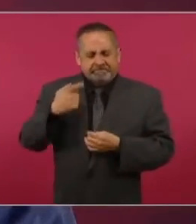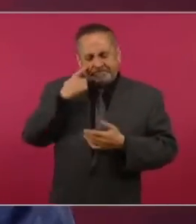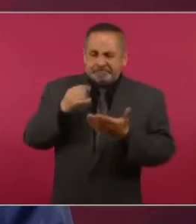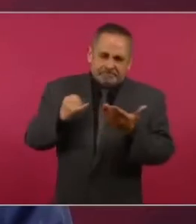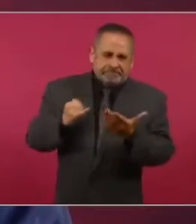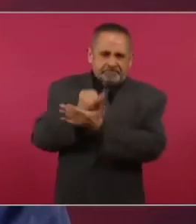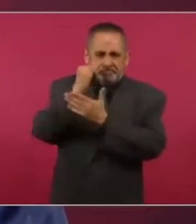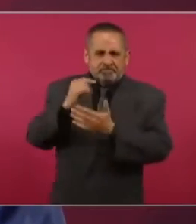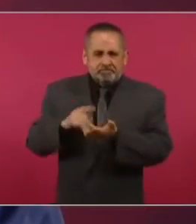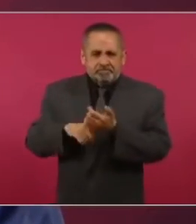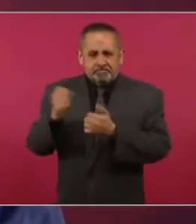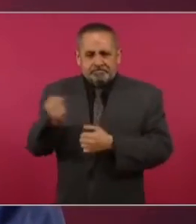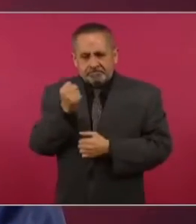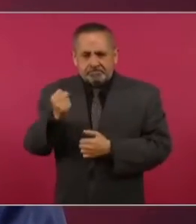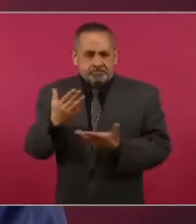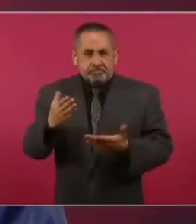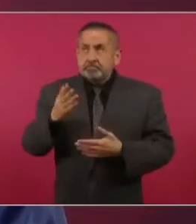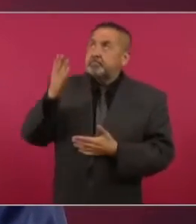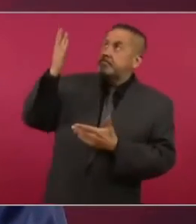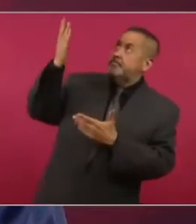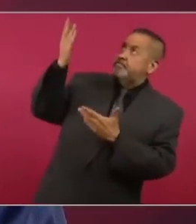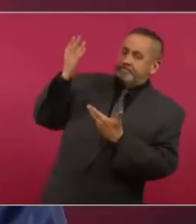no por el Creador,